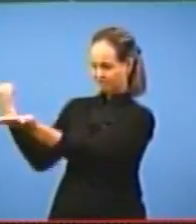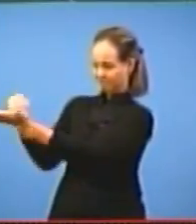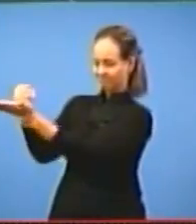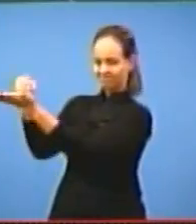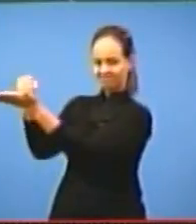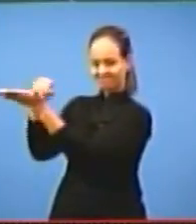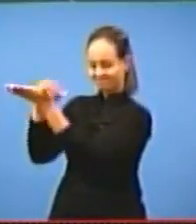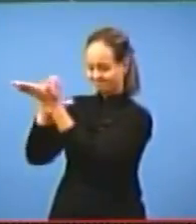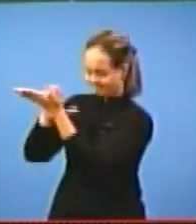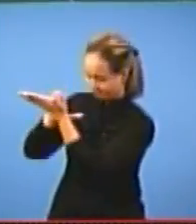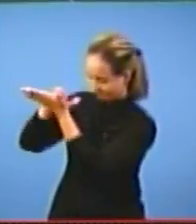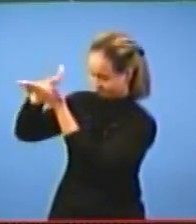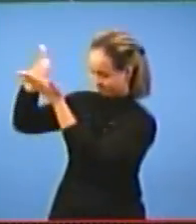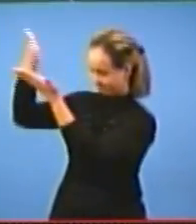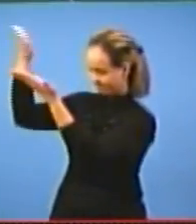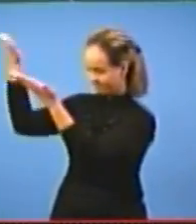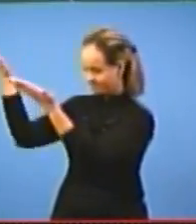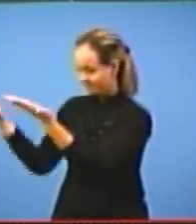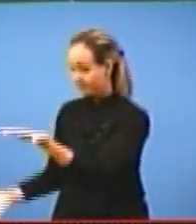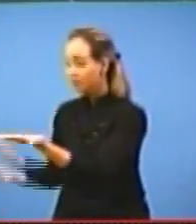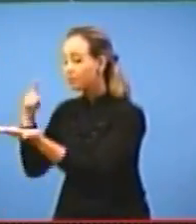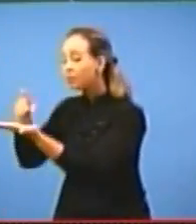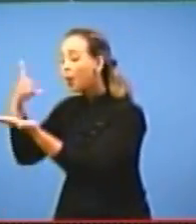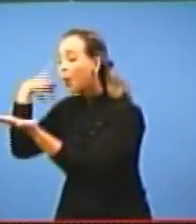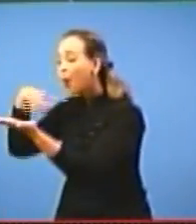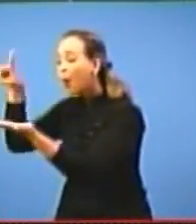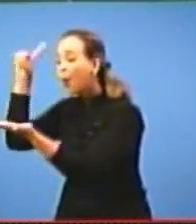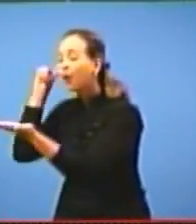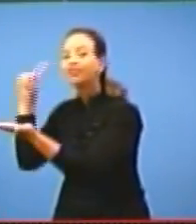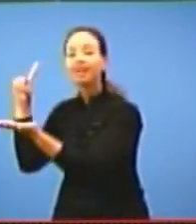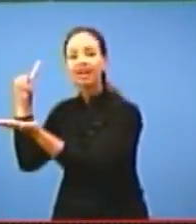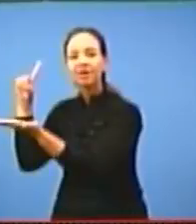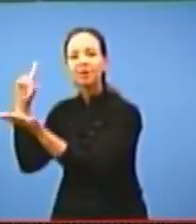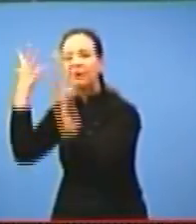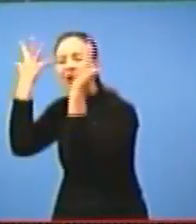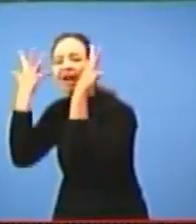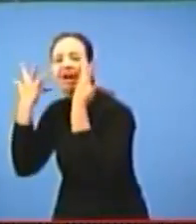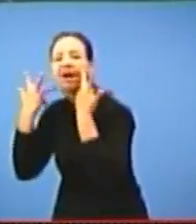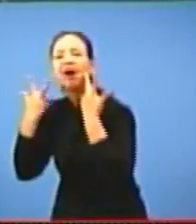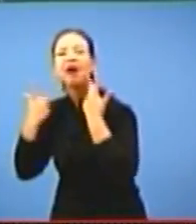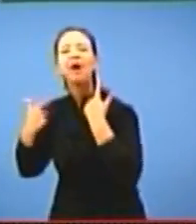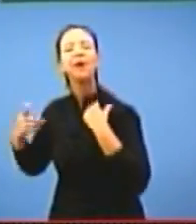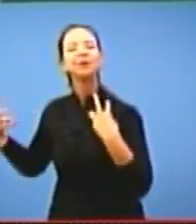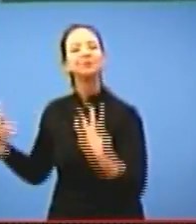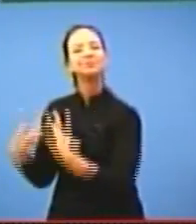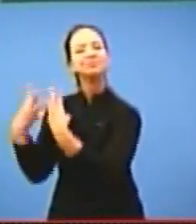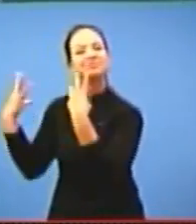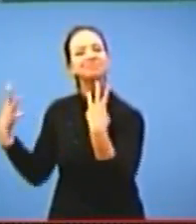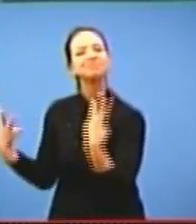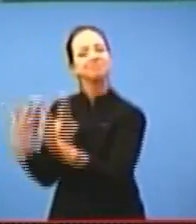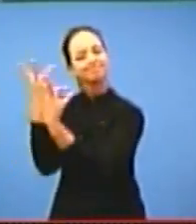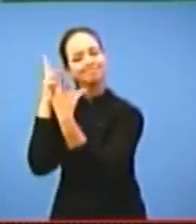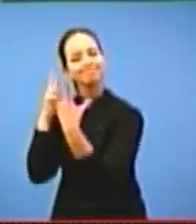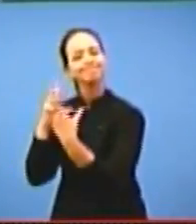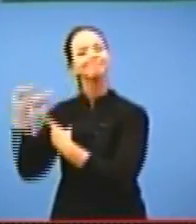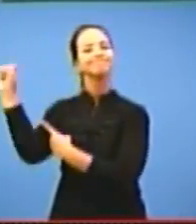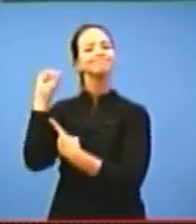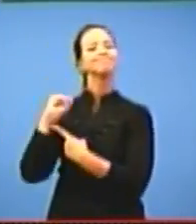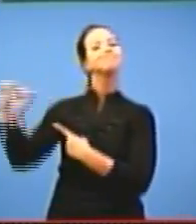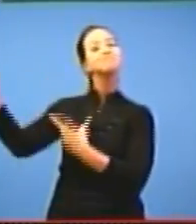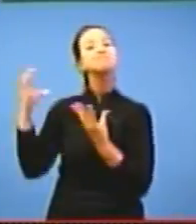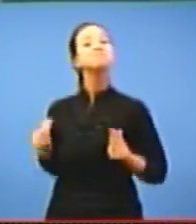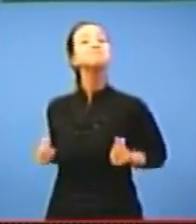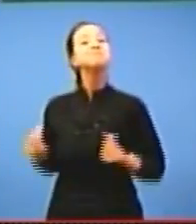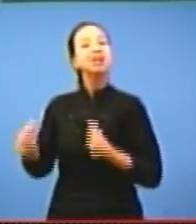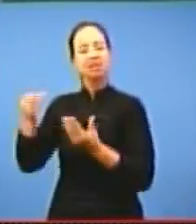estaba sellado, en Apocalipsis estaba registrado que el Cordero, el León de la tribu de Judá, él era quien iba a vencer,